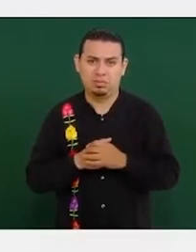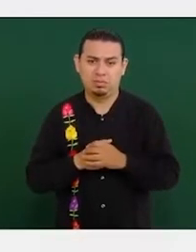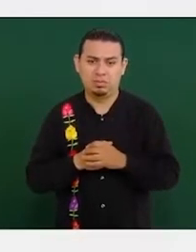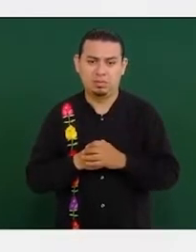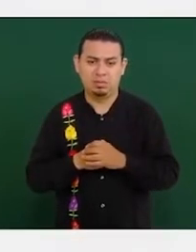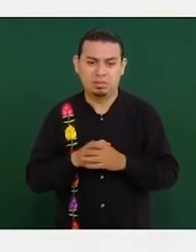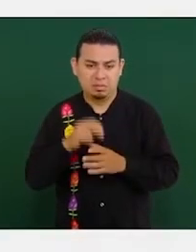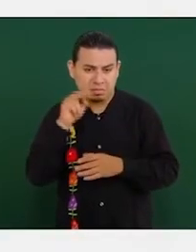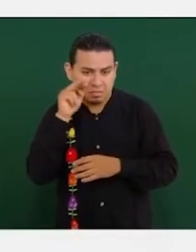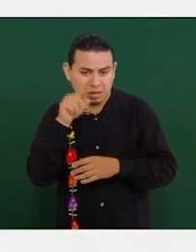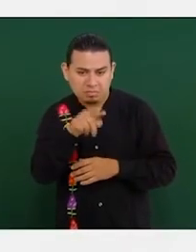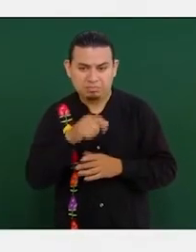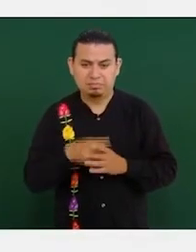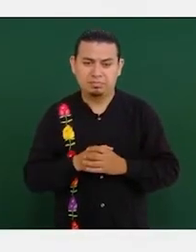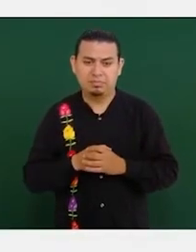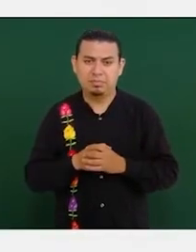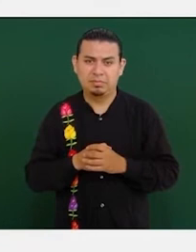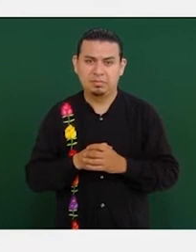¡70%!